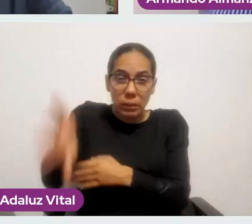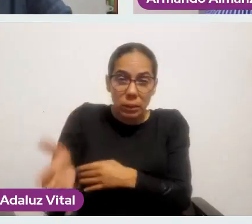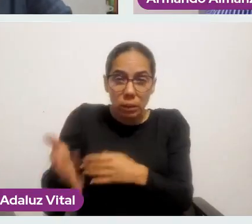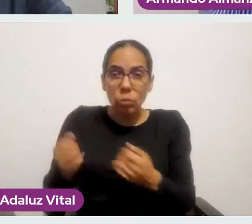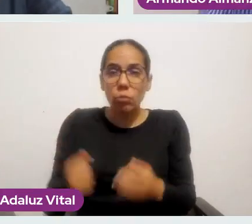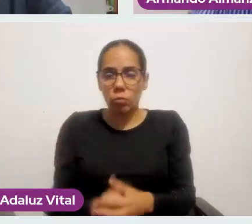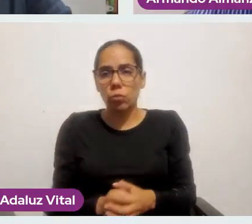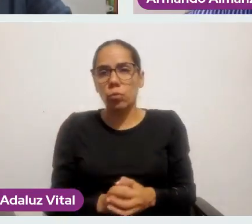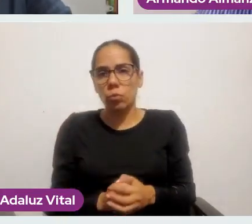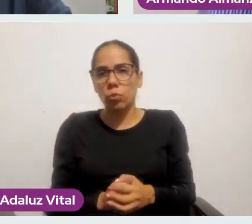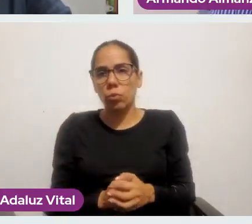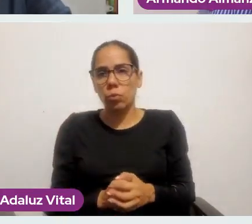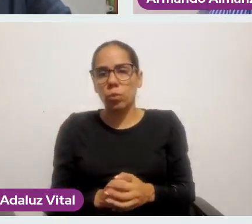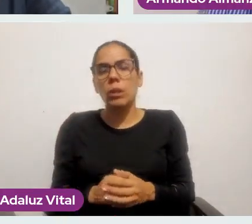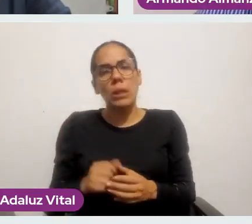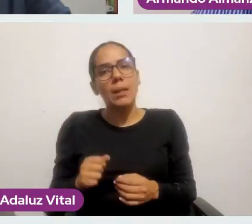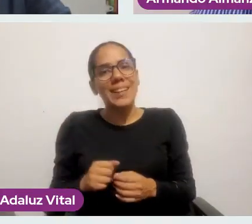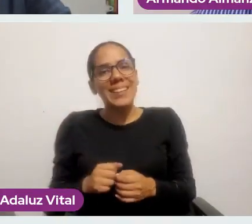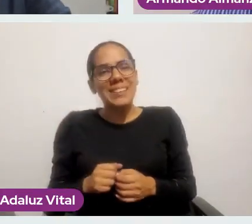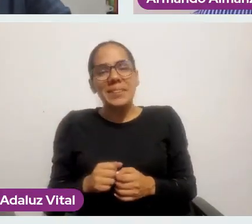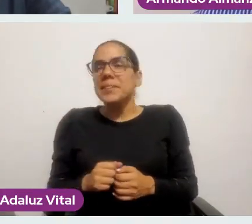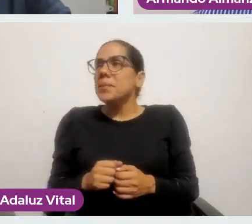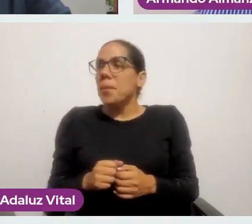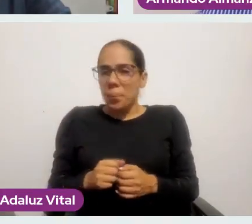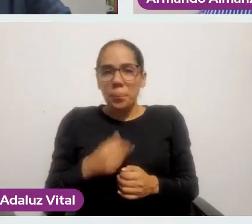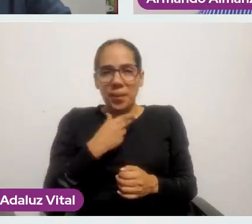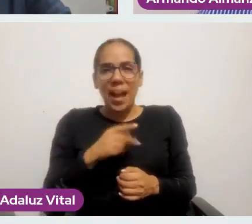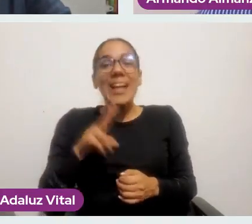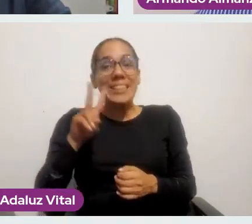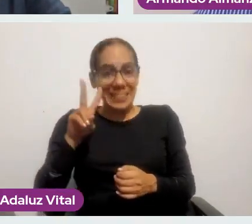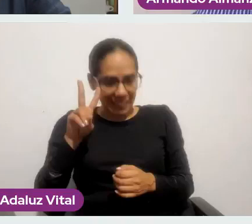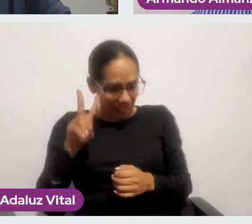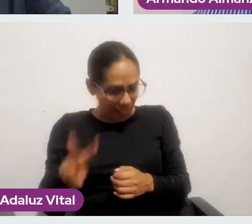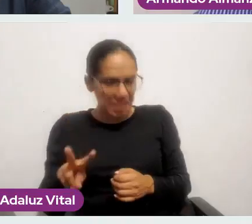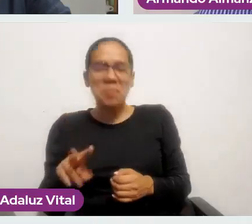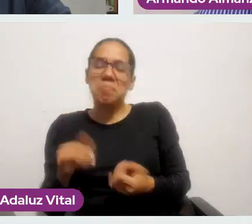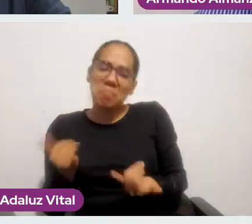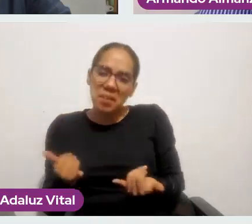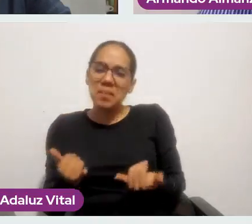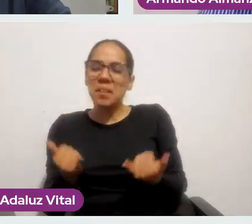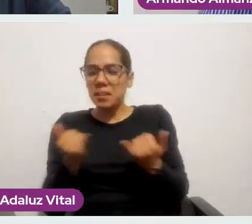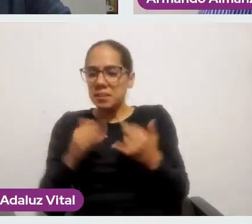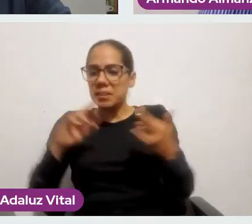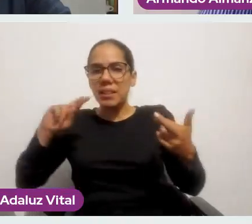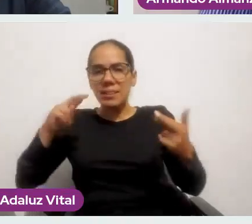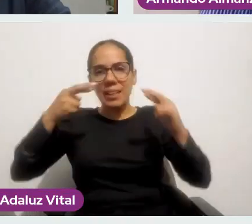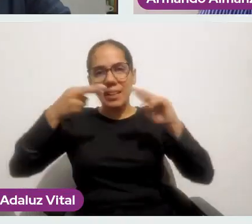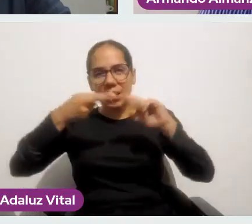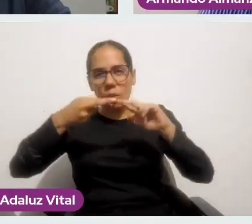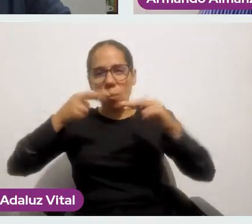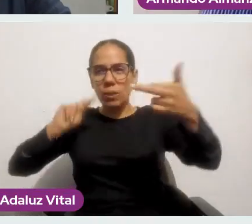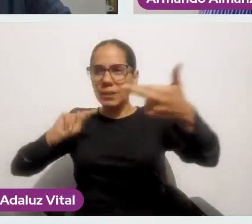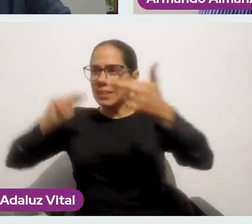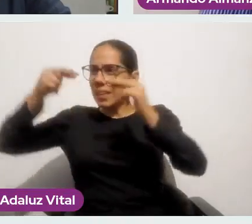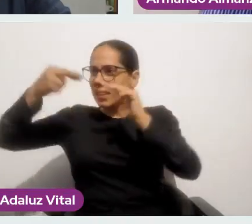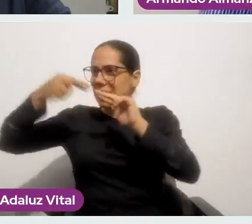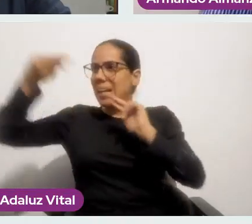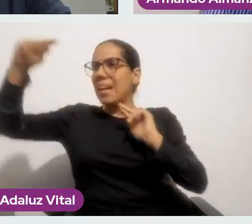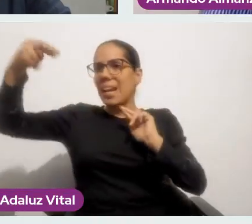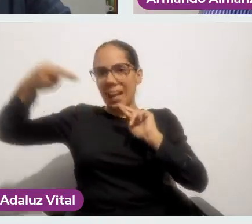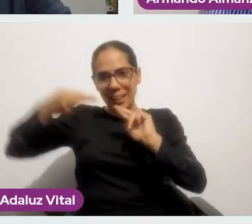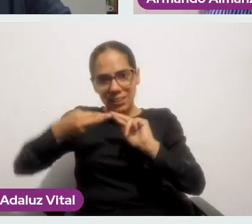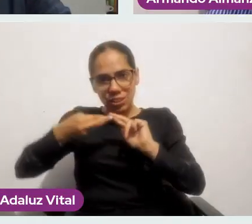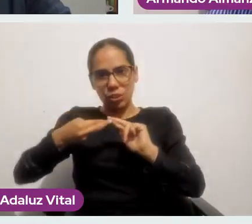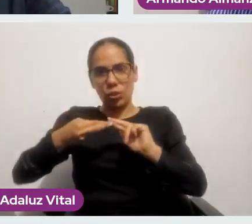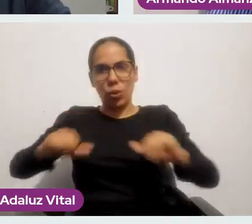Lo puntualiza muy bien, Anabel, y justamente iba a ese sentido. En algunas